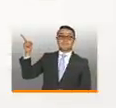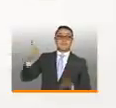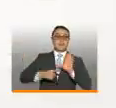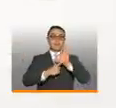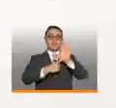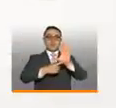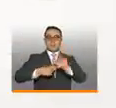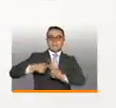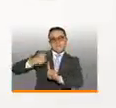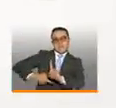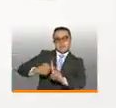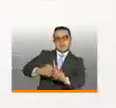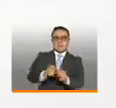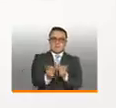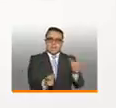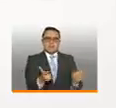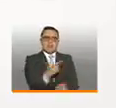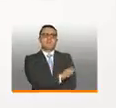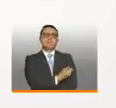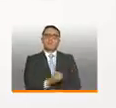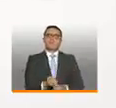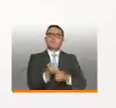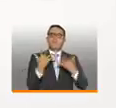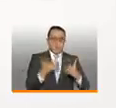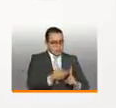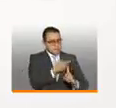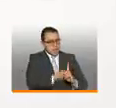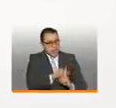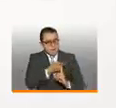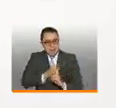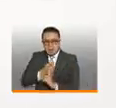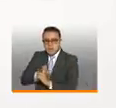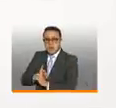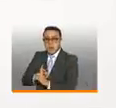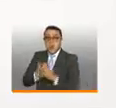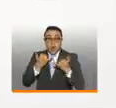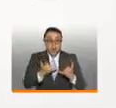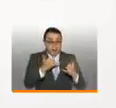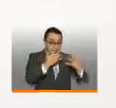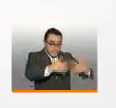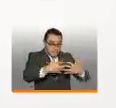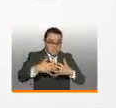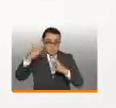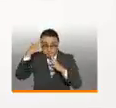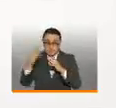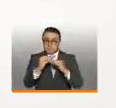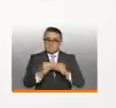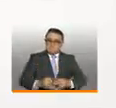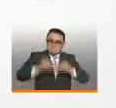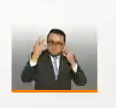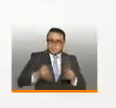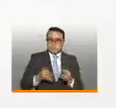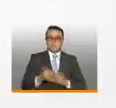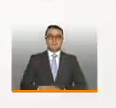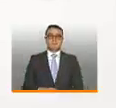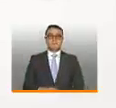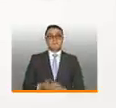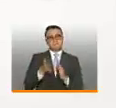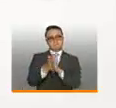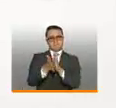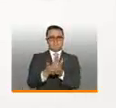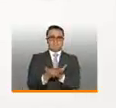proyectada mensual, de acuerdo al día de hoy, con los acuerdos que se han consolidado. Quiero decir y aclarar a los